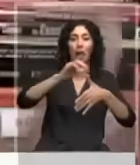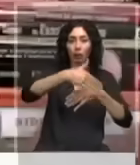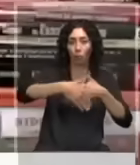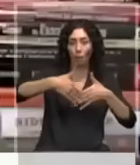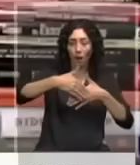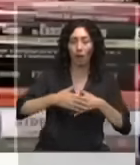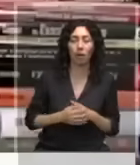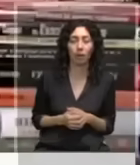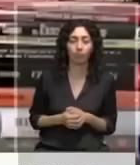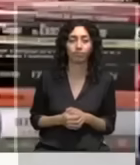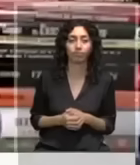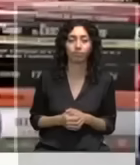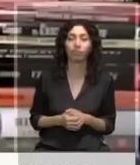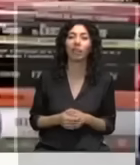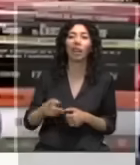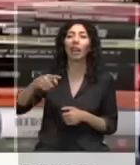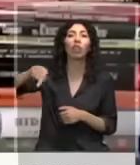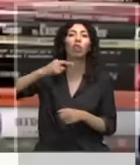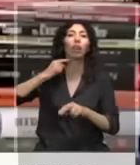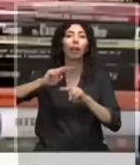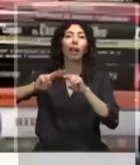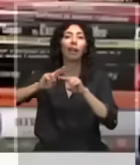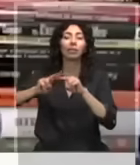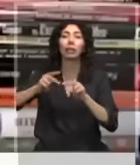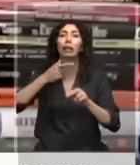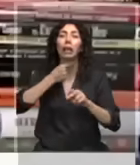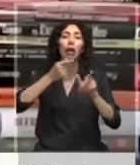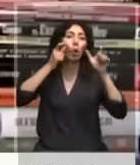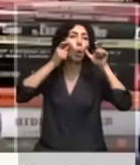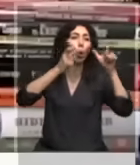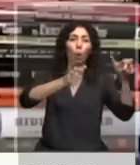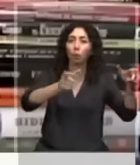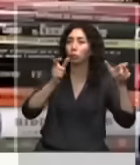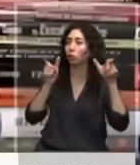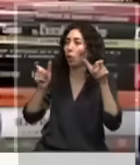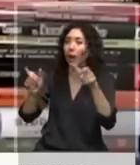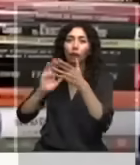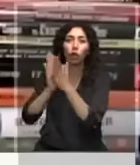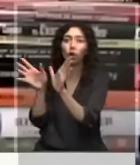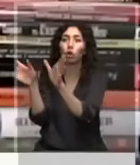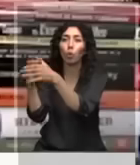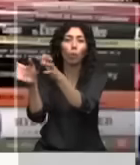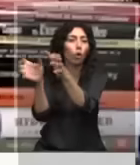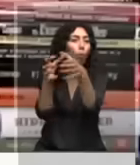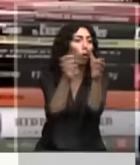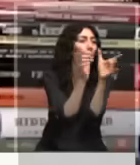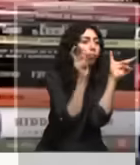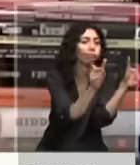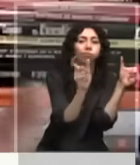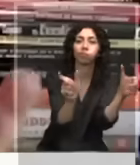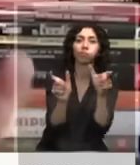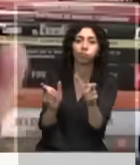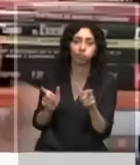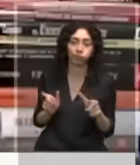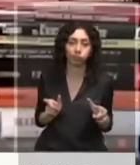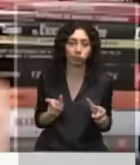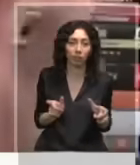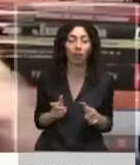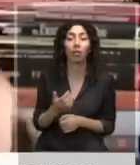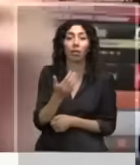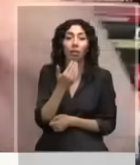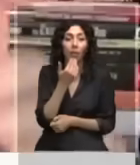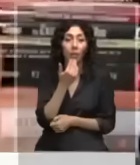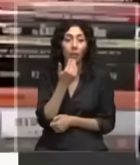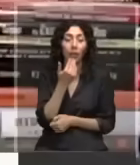es regular la criminalidad donde están, incluso regulan hasta cierto punto